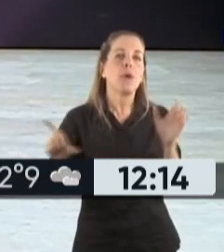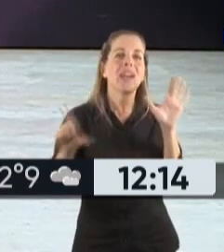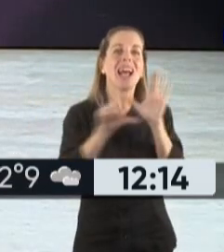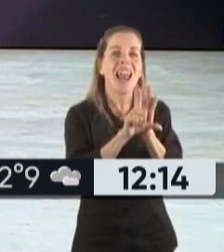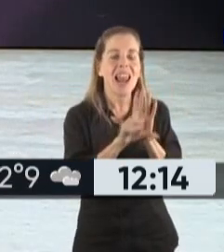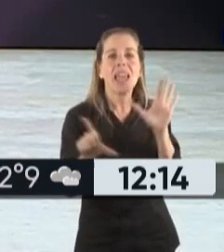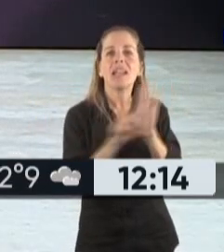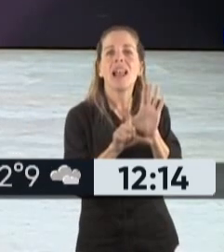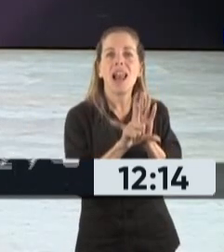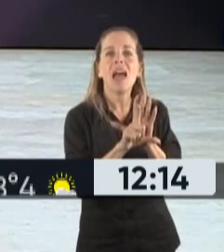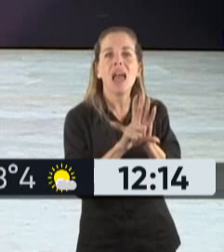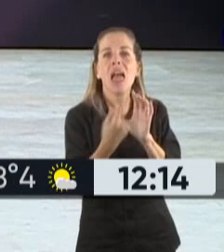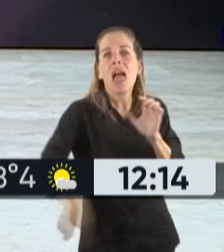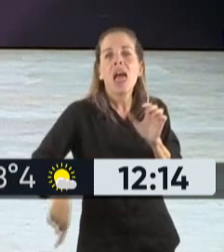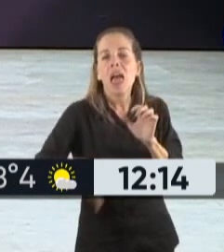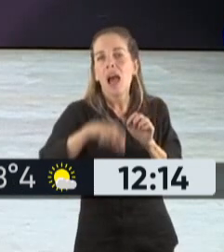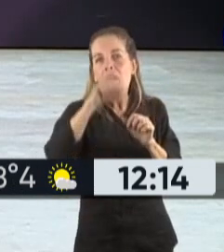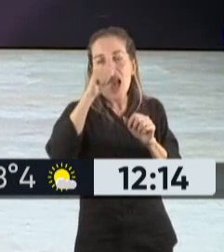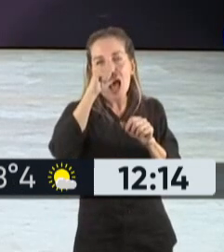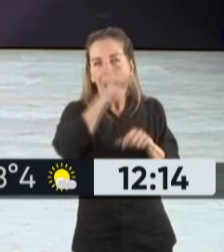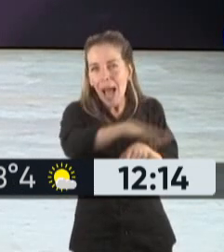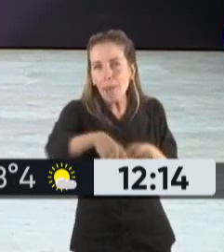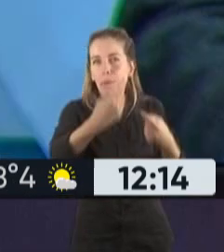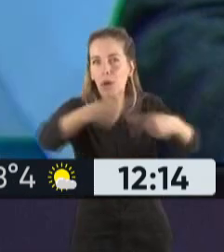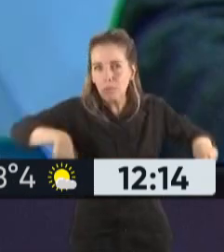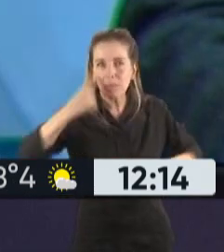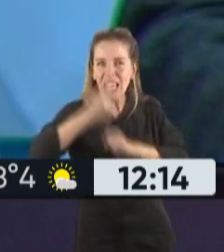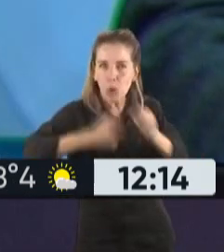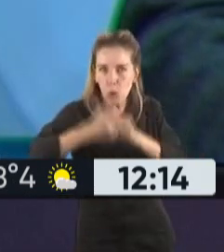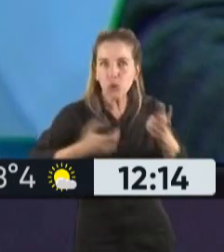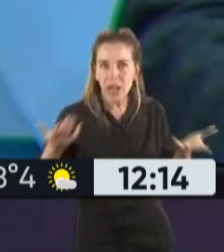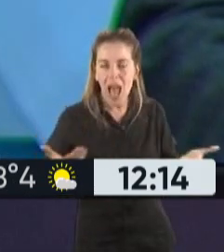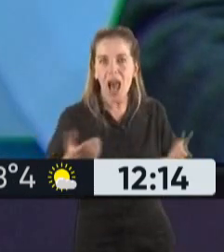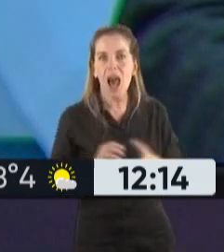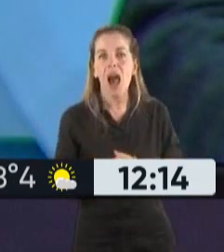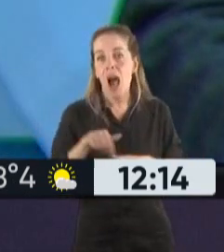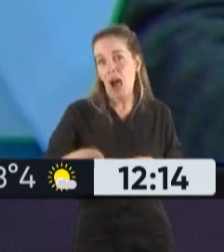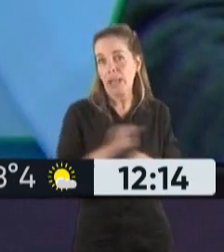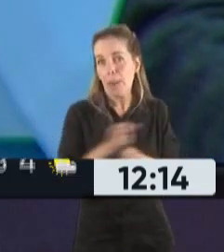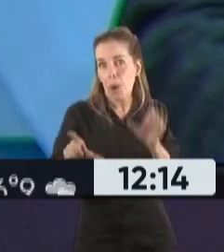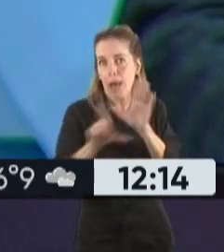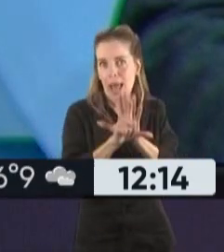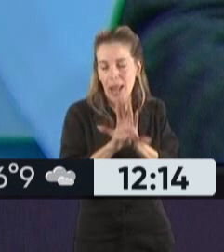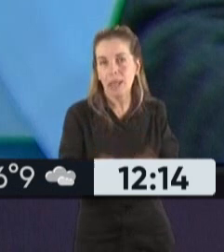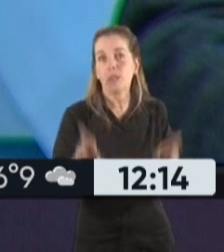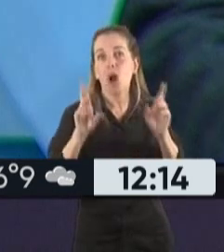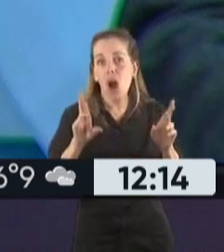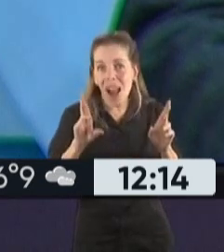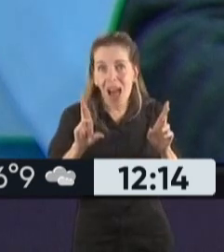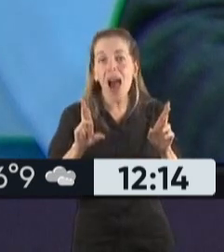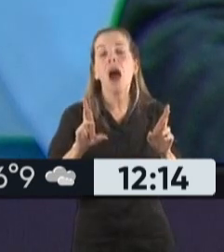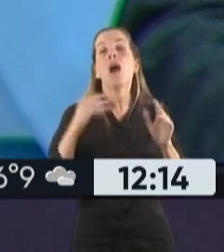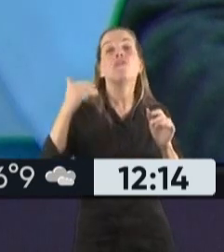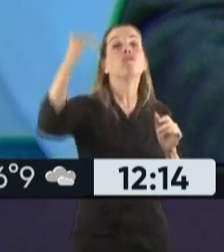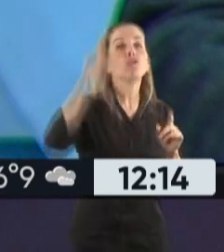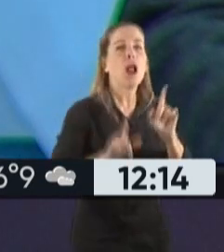de la ley de agroindustrial, que allí quedó. Ojalá algún día alguien